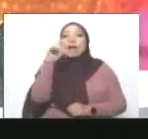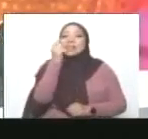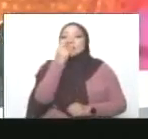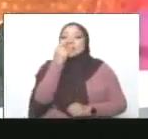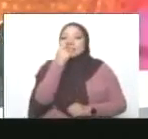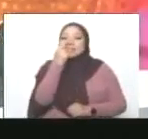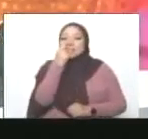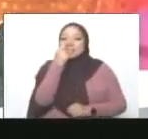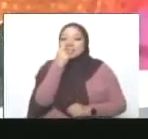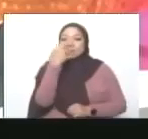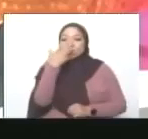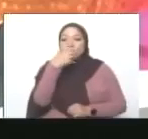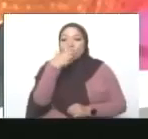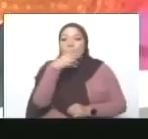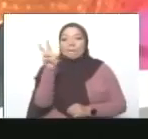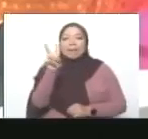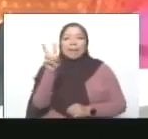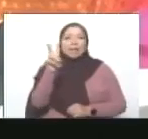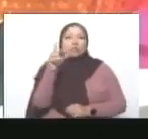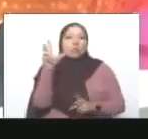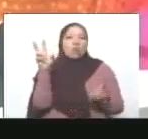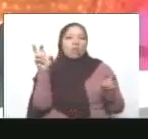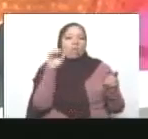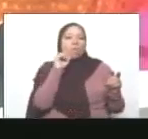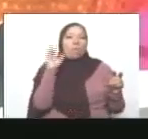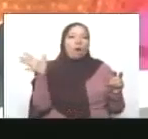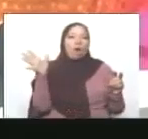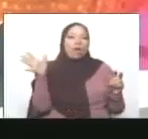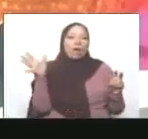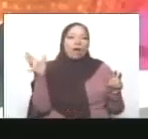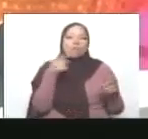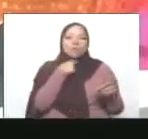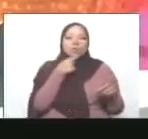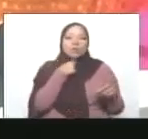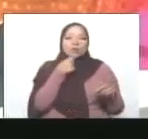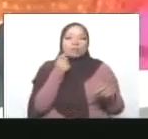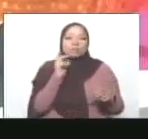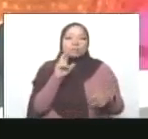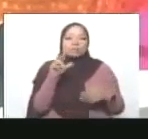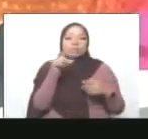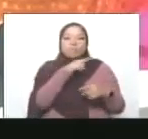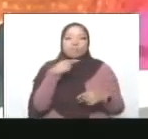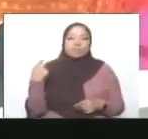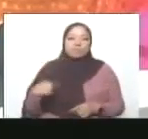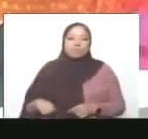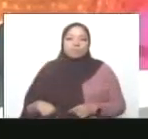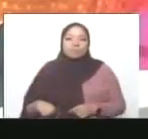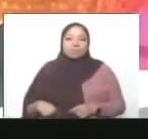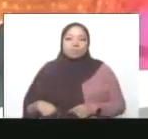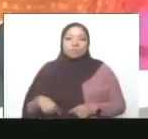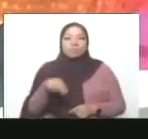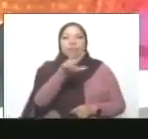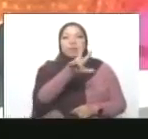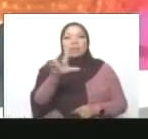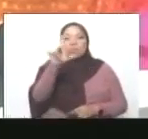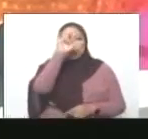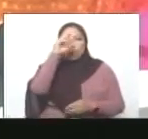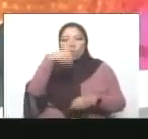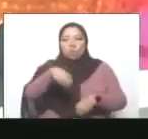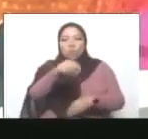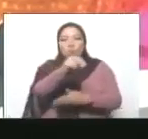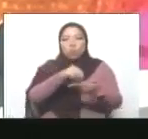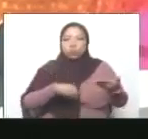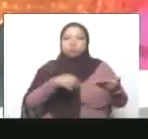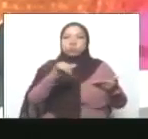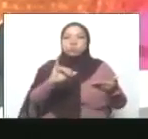El aguacate venezolano se puso de moda porque fuimos a China y de los 31 acuerdos firmamos